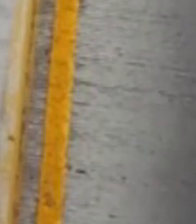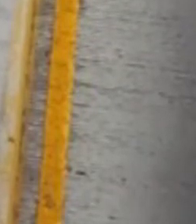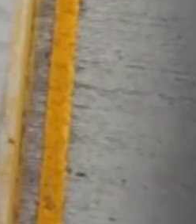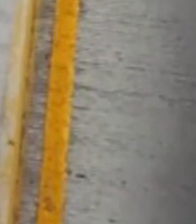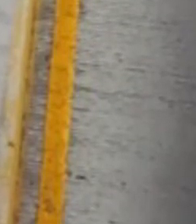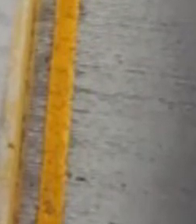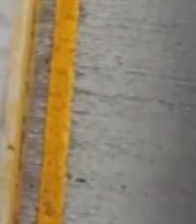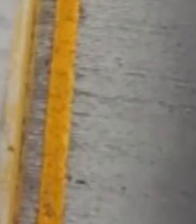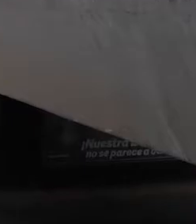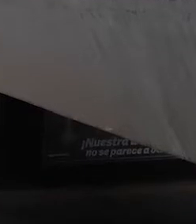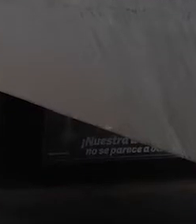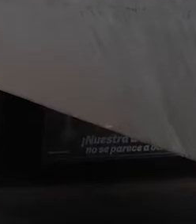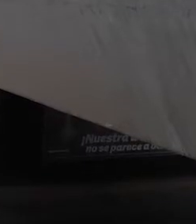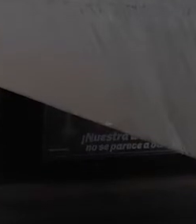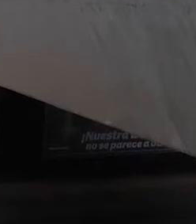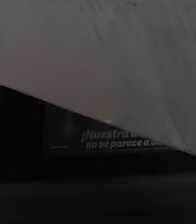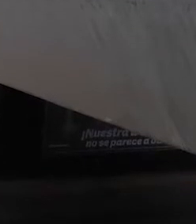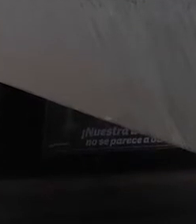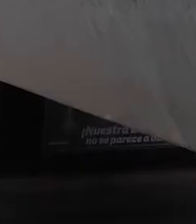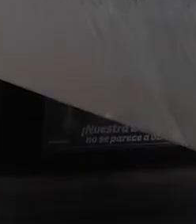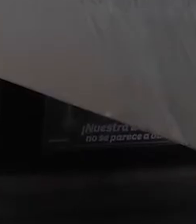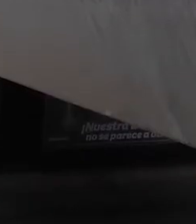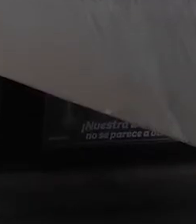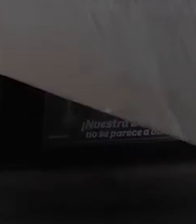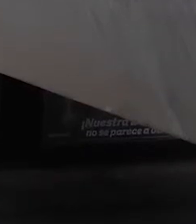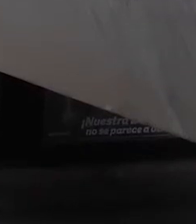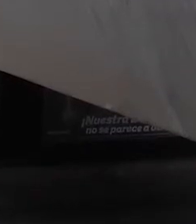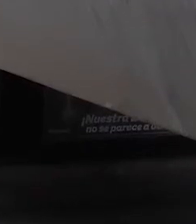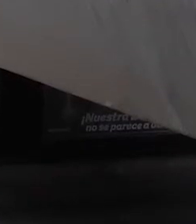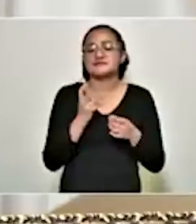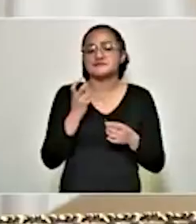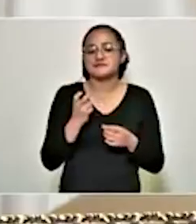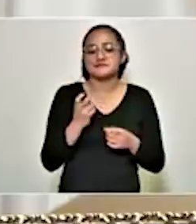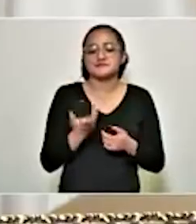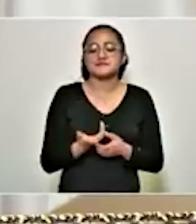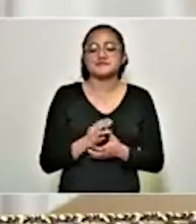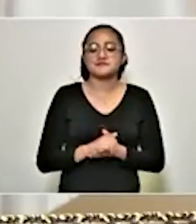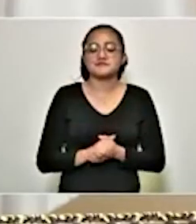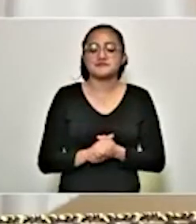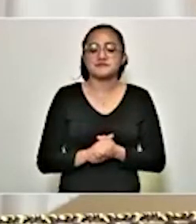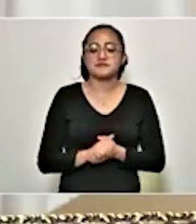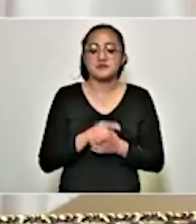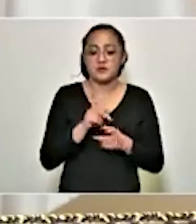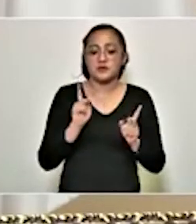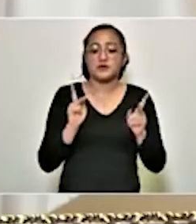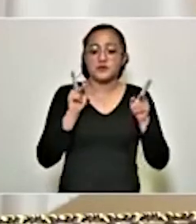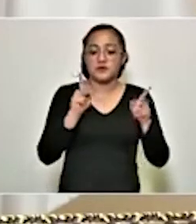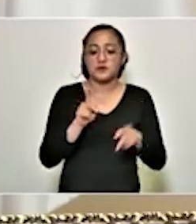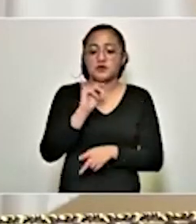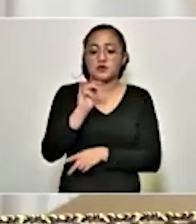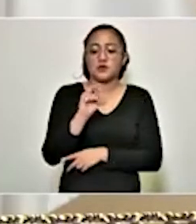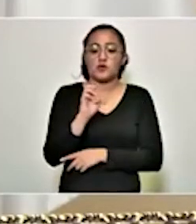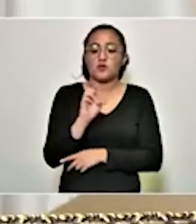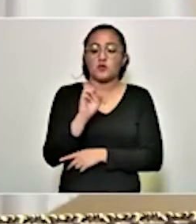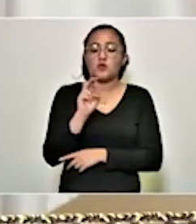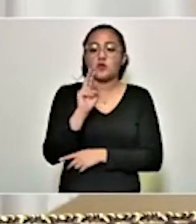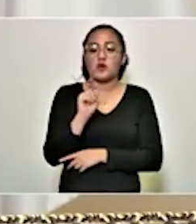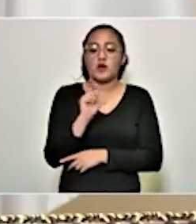moreno-vallista en los que habrá intervenciones correctivas, anunció el gobierno estatal. Este puente Juárez Cerdán